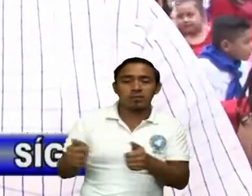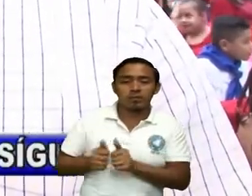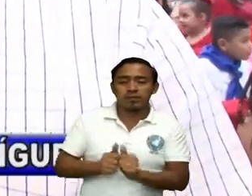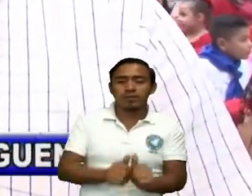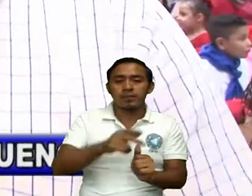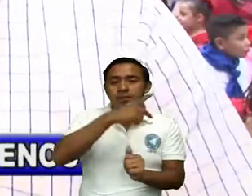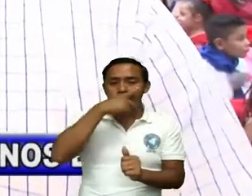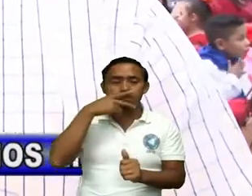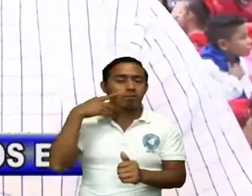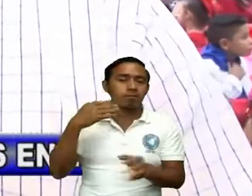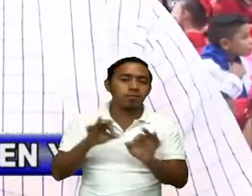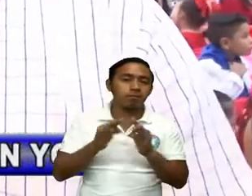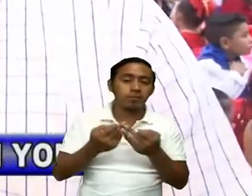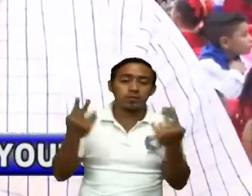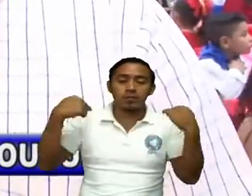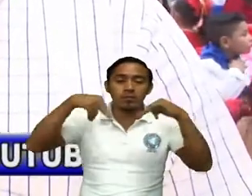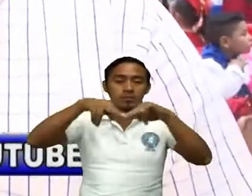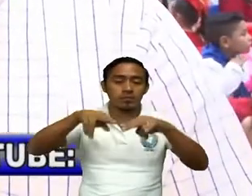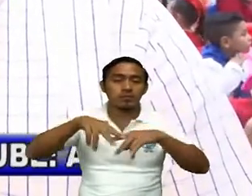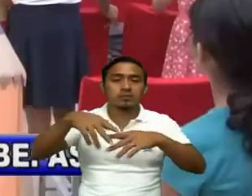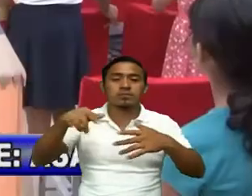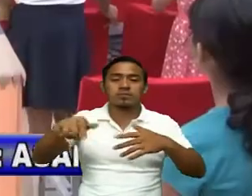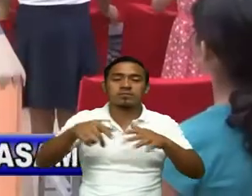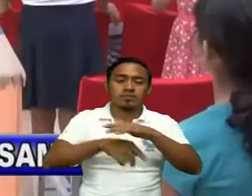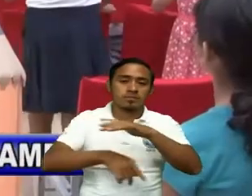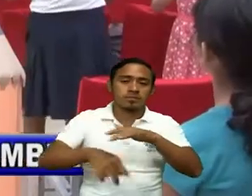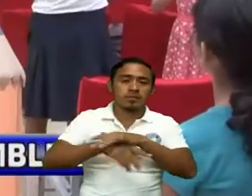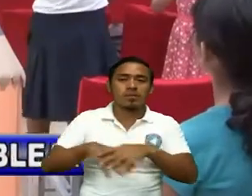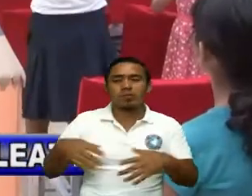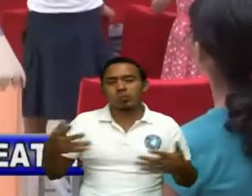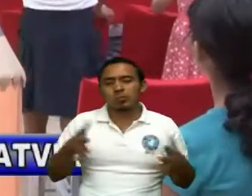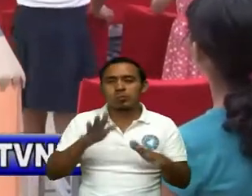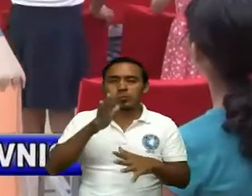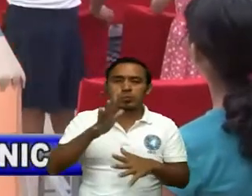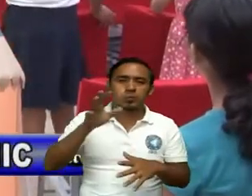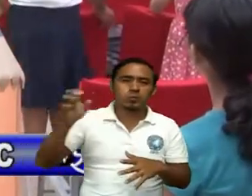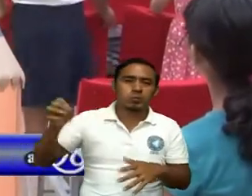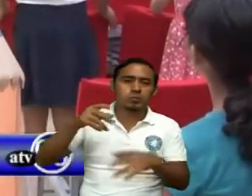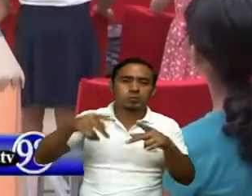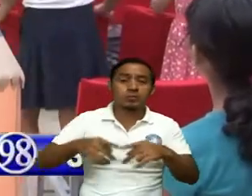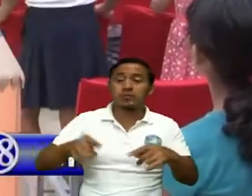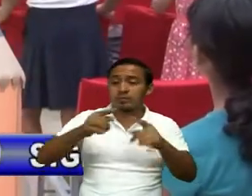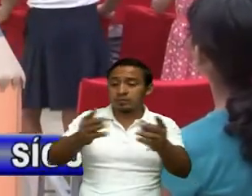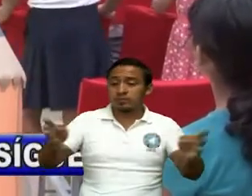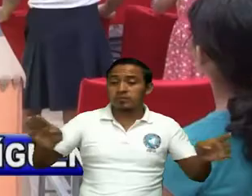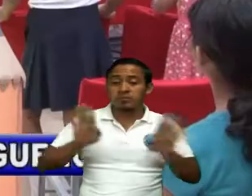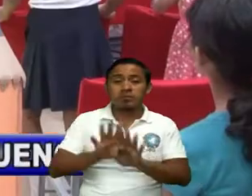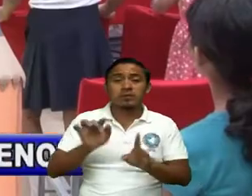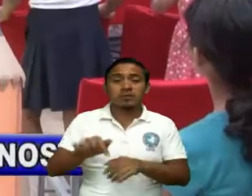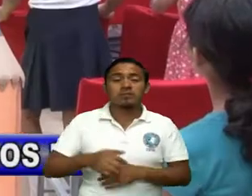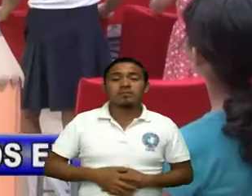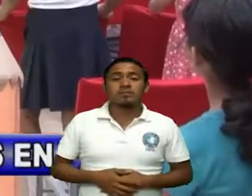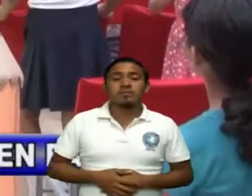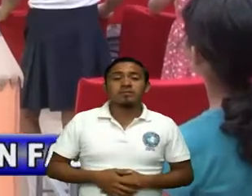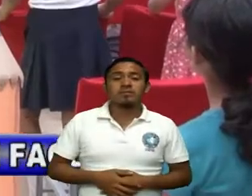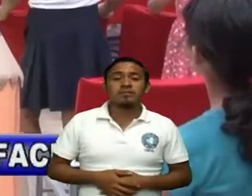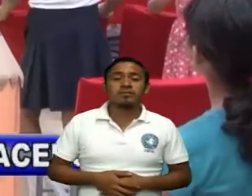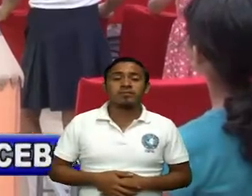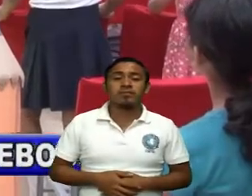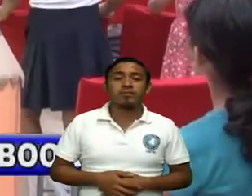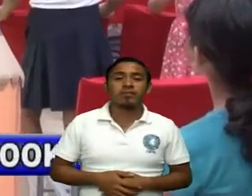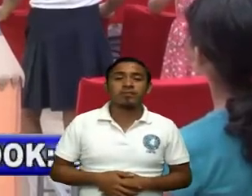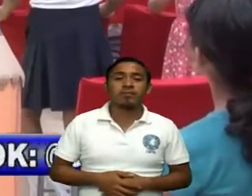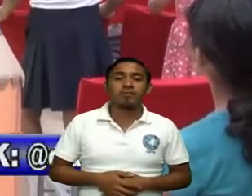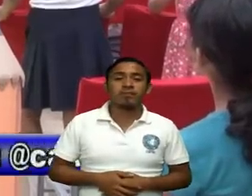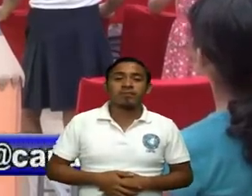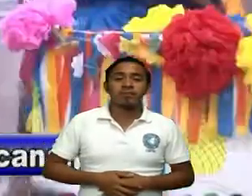de familia y por supuesto los docentes de la modalidad. Alrededor como unos 500 personas estamos aquí en esta. ¿Se les reconoce a los muchachos por su